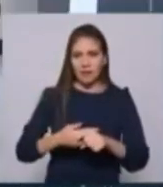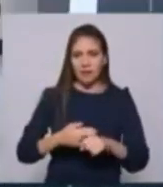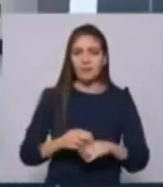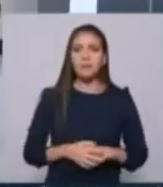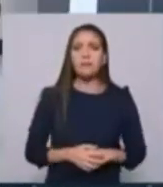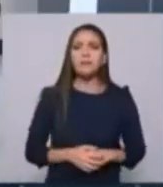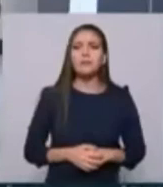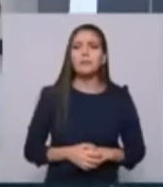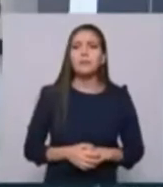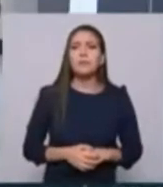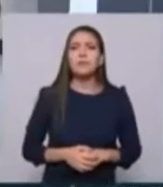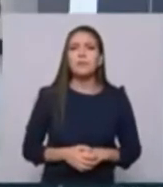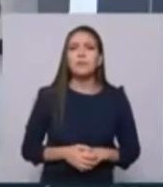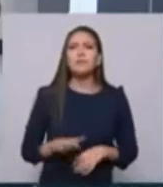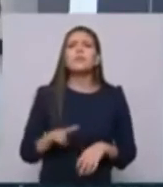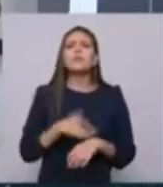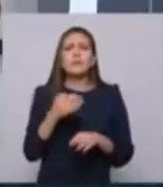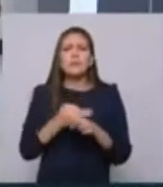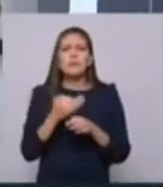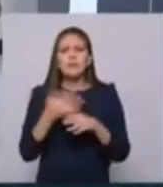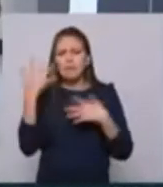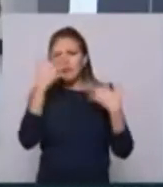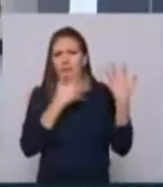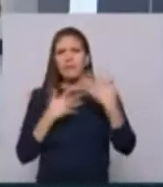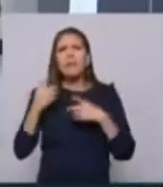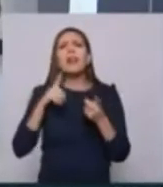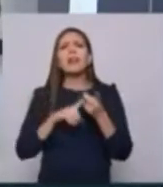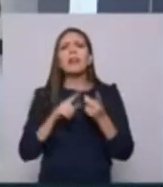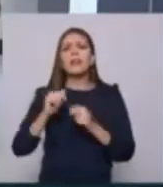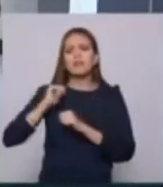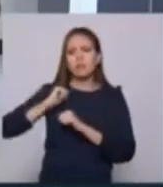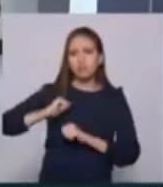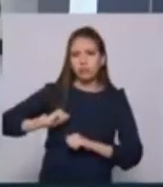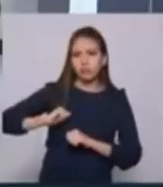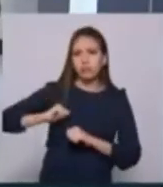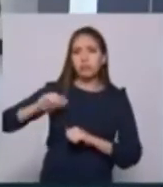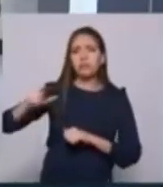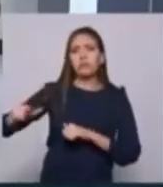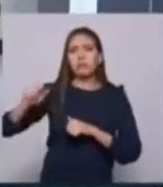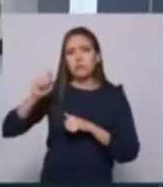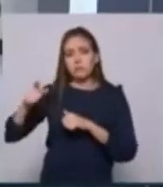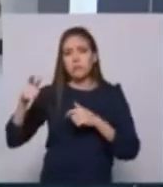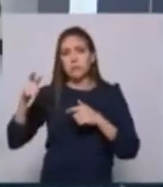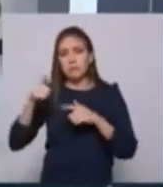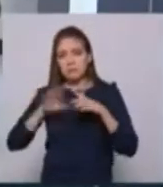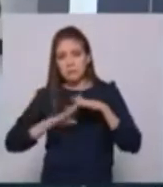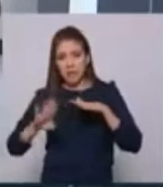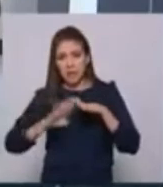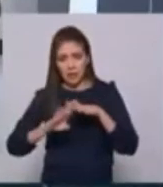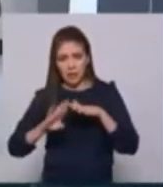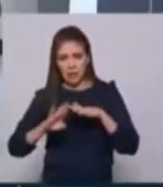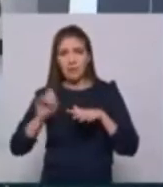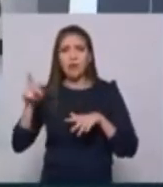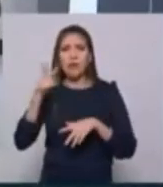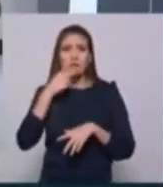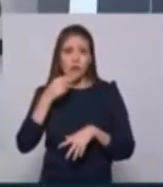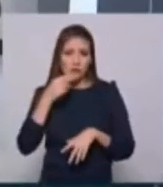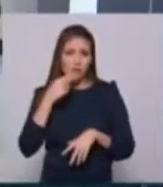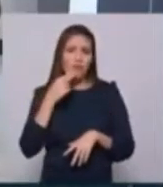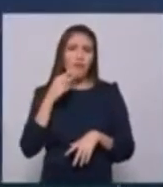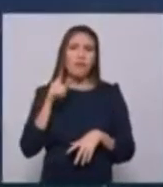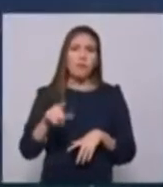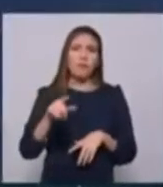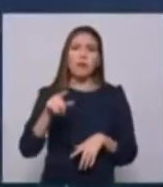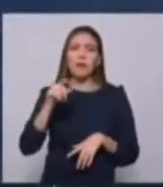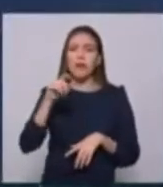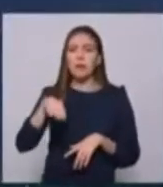confuso, porque ¿quién está a cargo de la política migratoria? El canciller lleva una parte, luego vemos al comisionado Garduño por